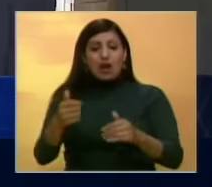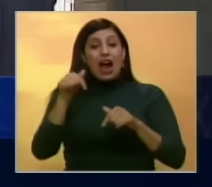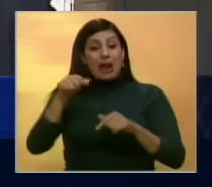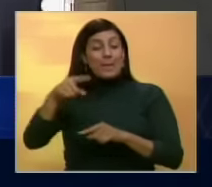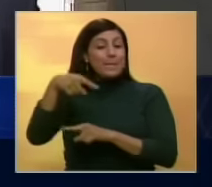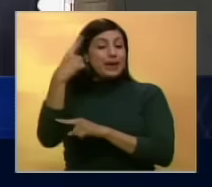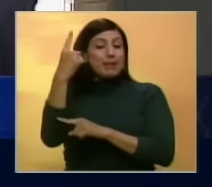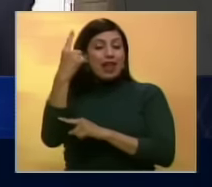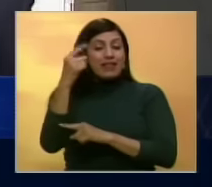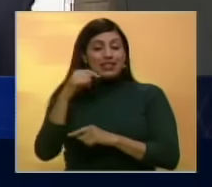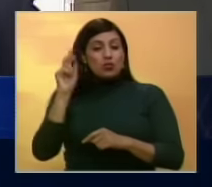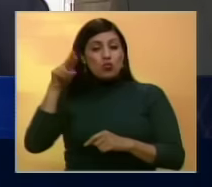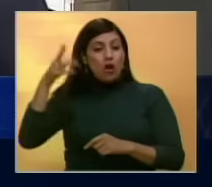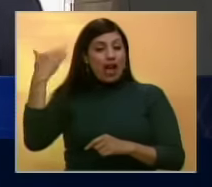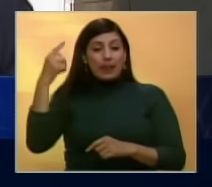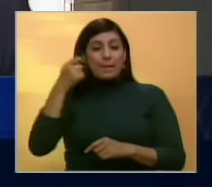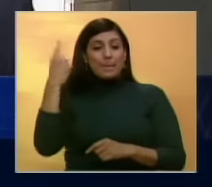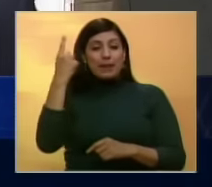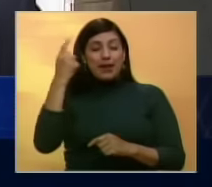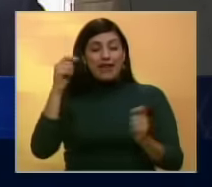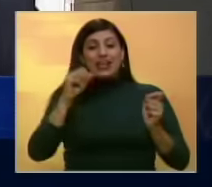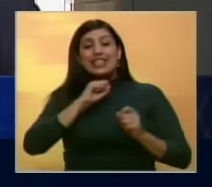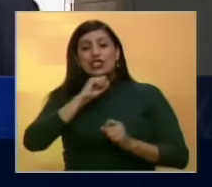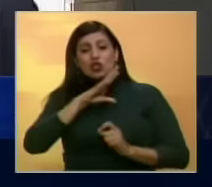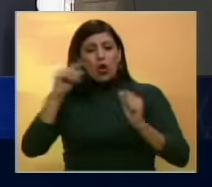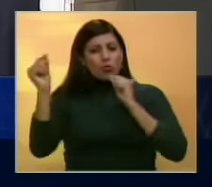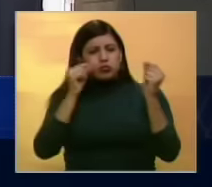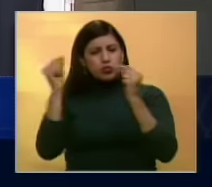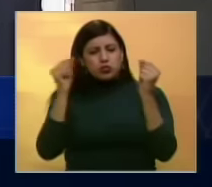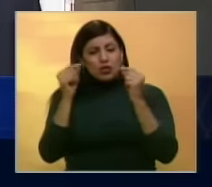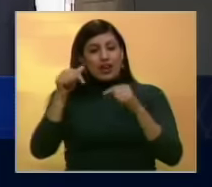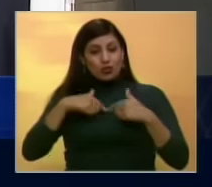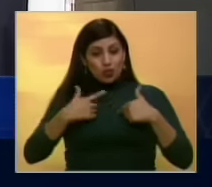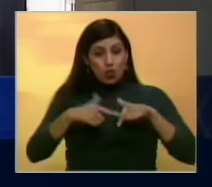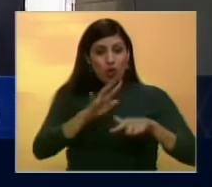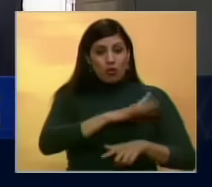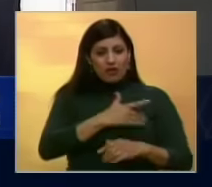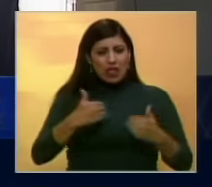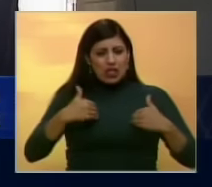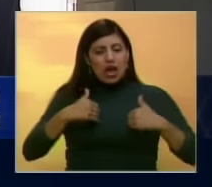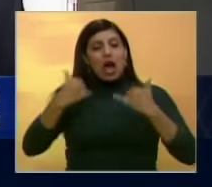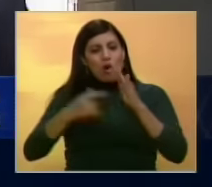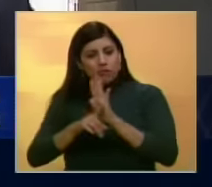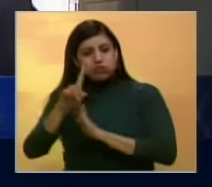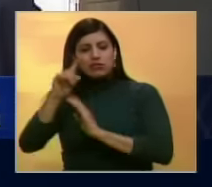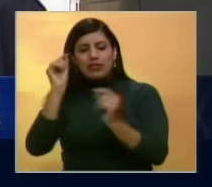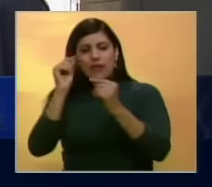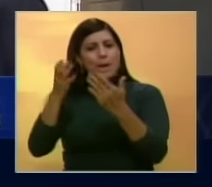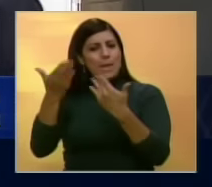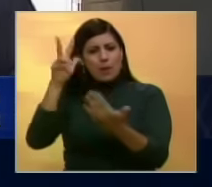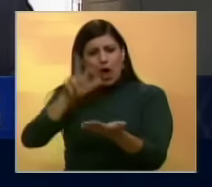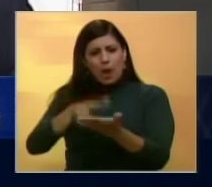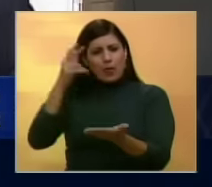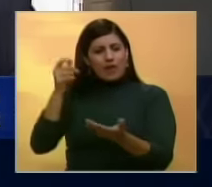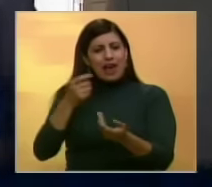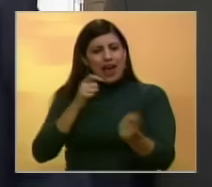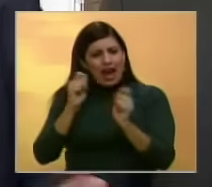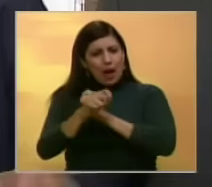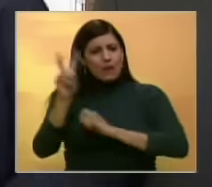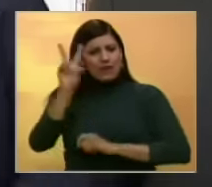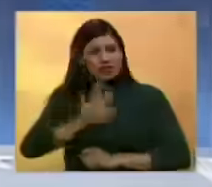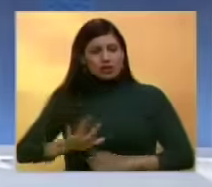histórico para nosotros los dirigentes estudiantiles históric para quienes venimos de ese sector Quiñones aseguró que desde el parlamento garantizarán el cambio